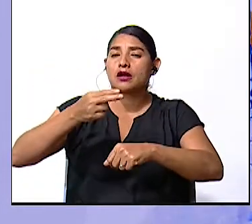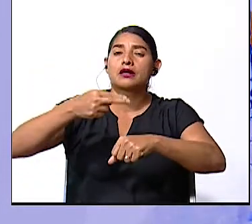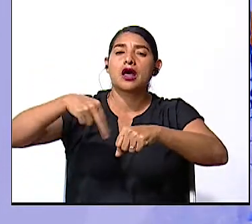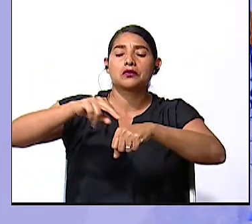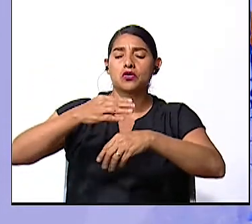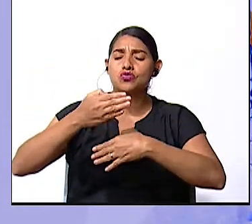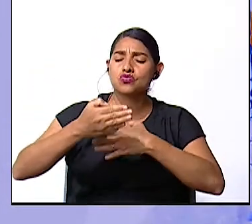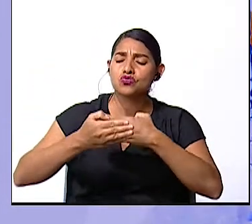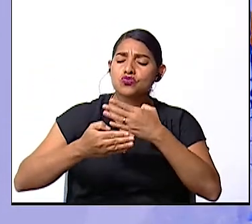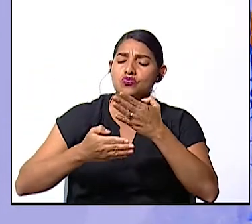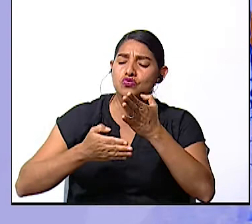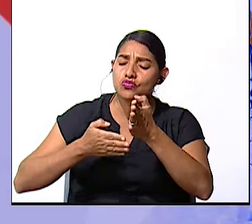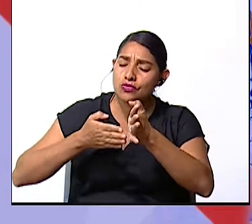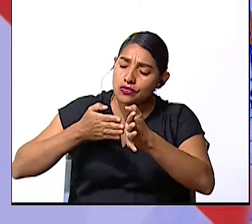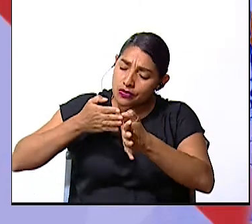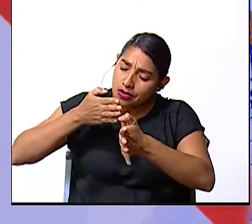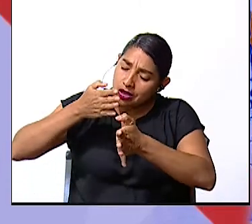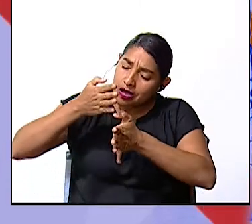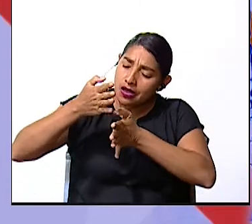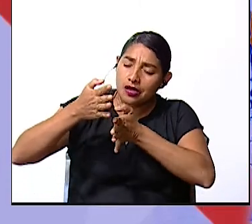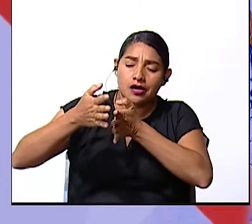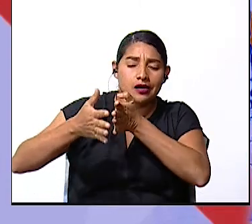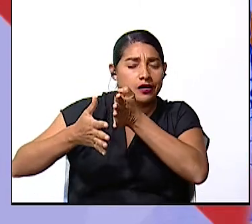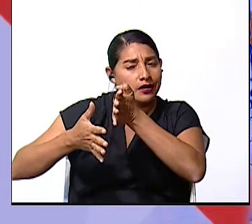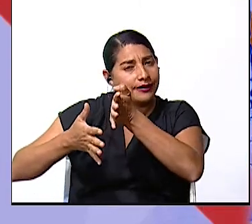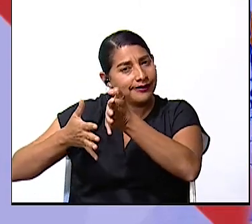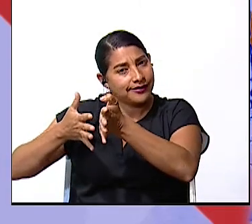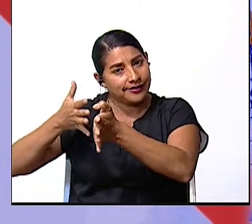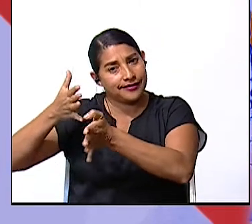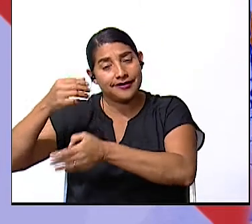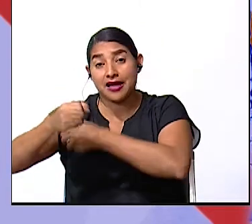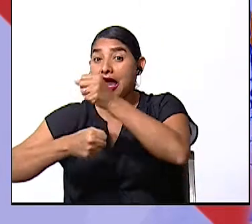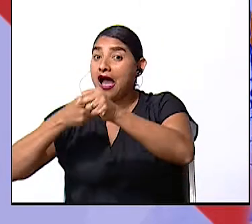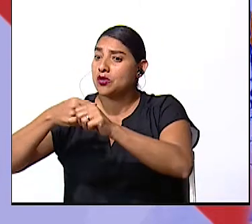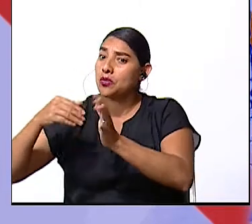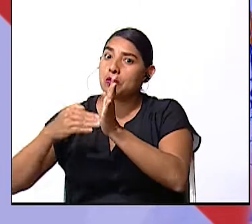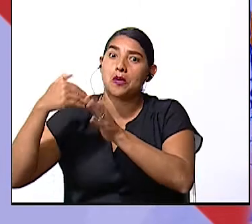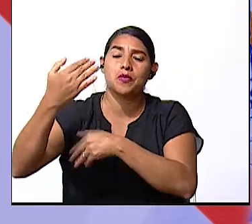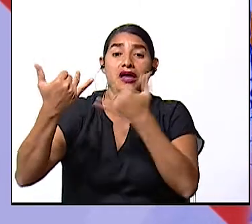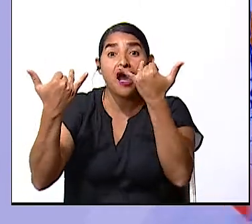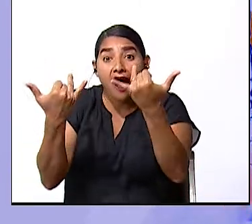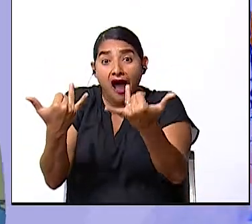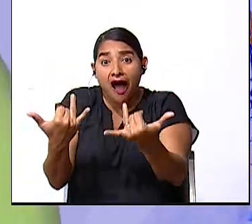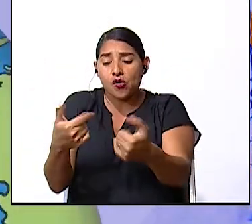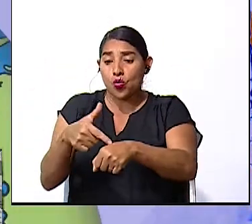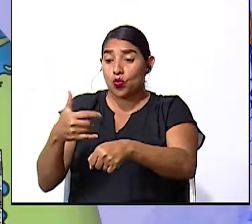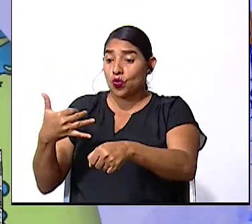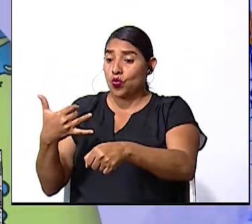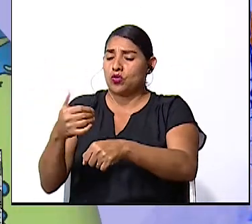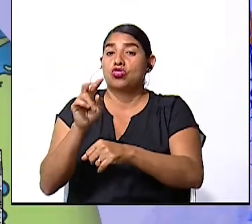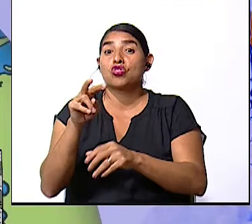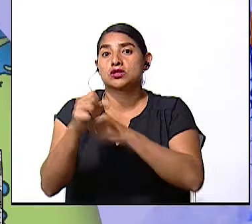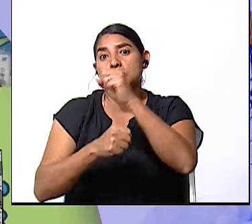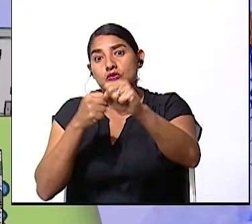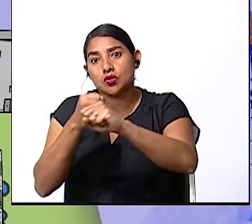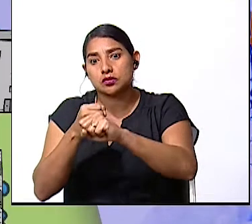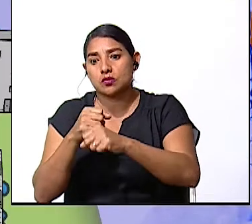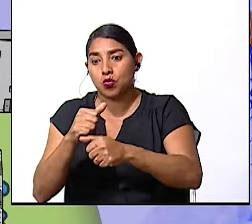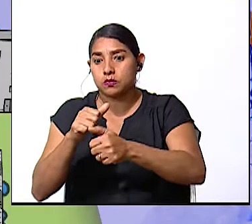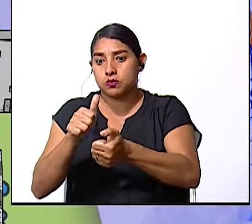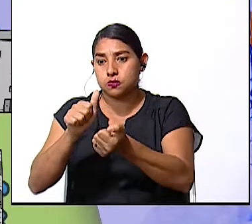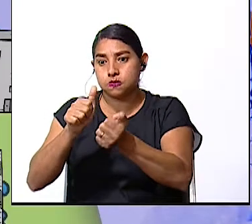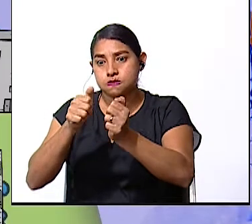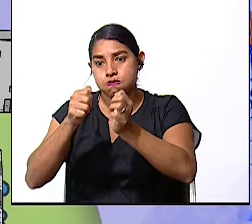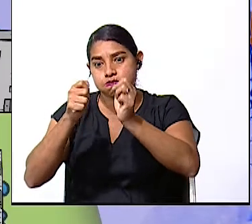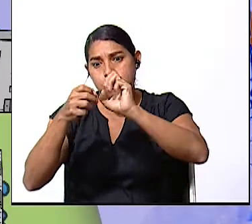los cambios ocurrían con mucha lentitud. En miles de años. Pero ahora... En los últimos 200 años han ido